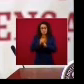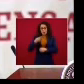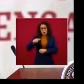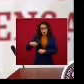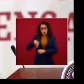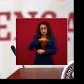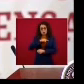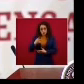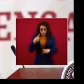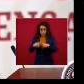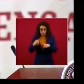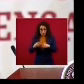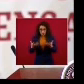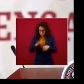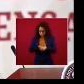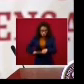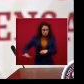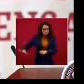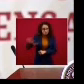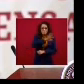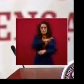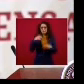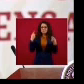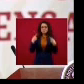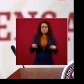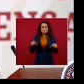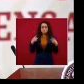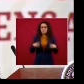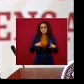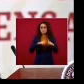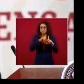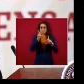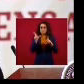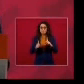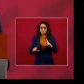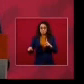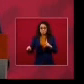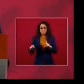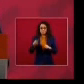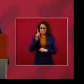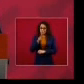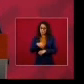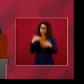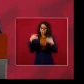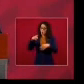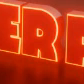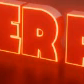El pueblo es mucha pieza.